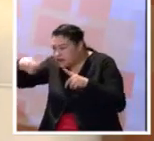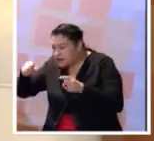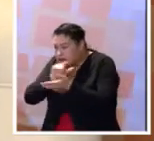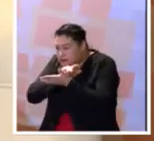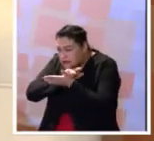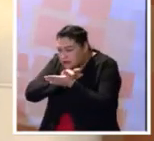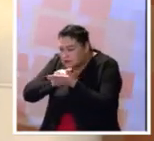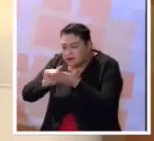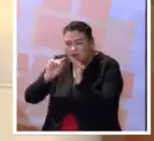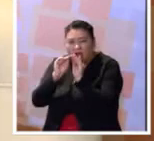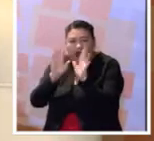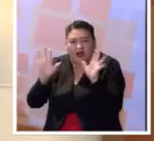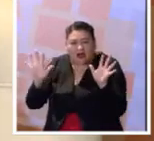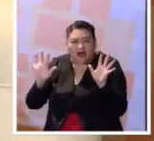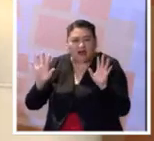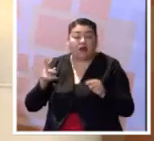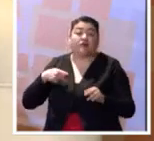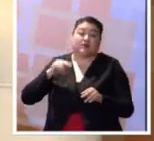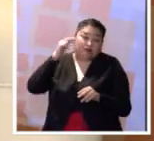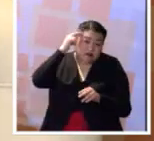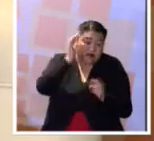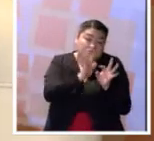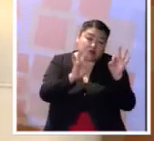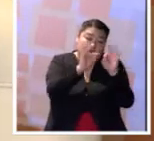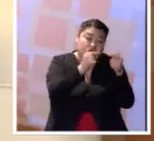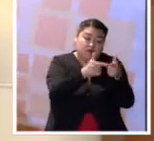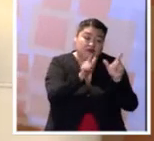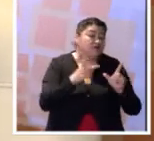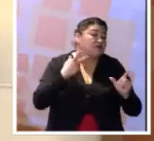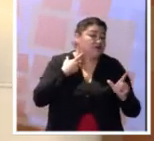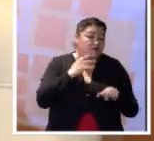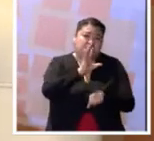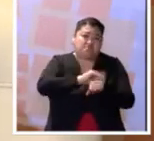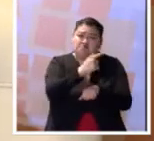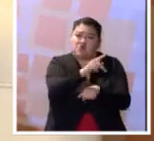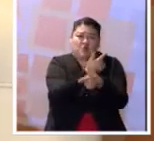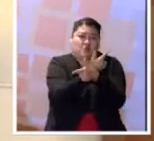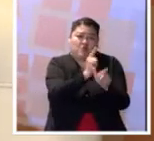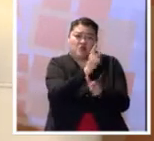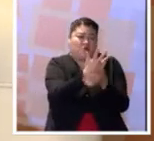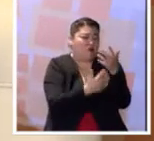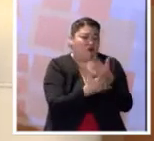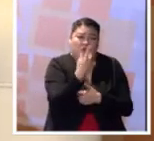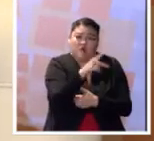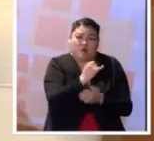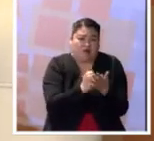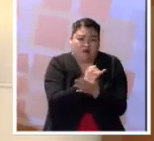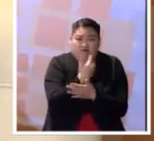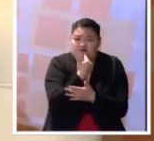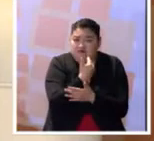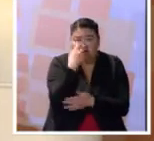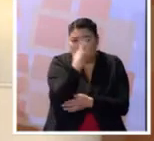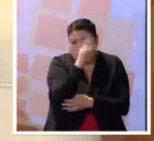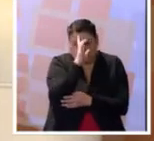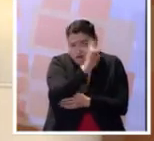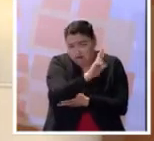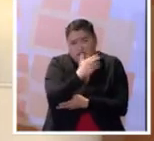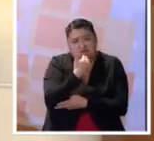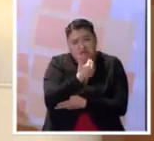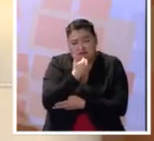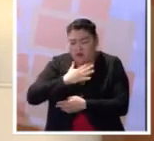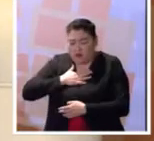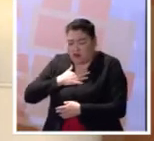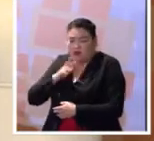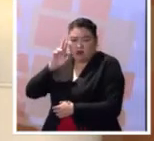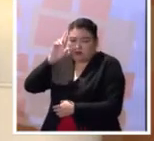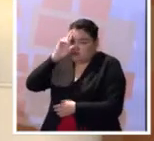sí del derecho a autodeterminación de los partidos políticos, sin duda del principio democrático, que yo creo que hoy no nos debe quedar